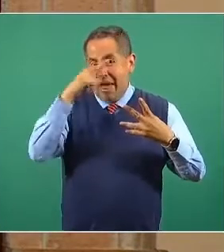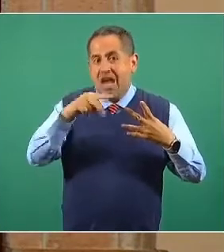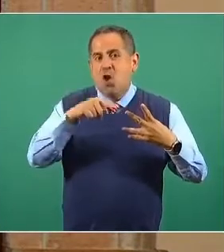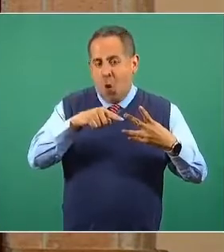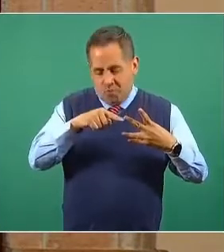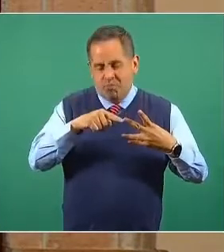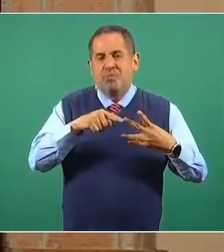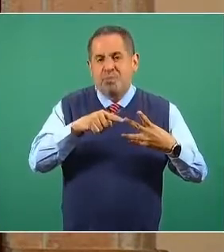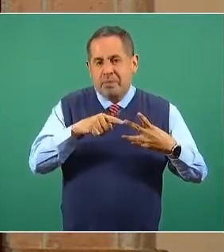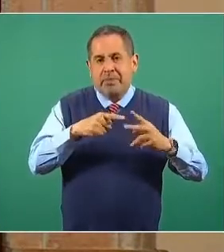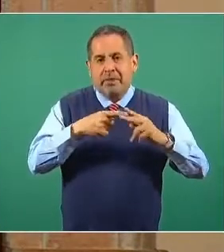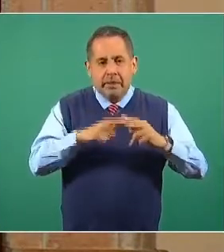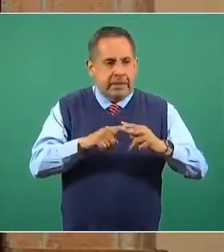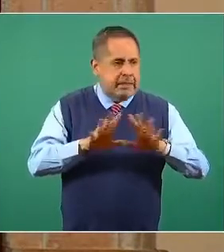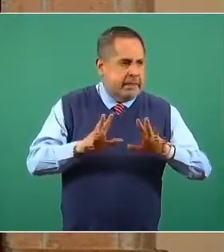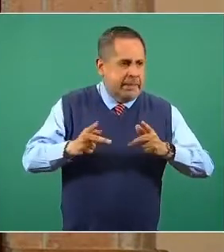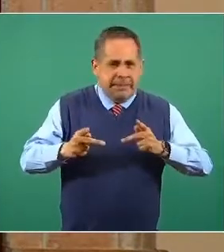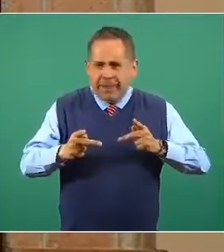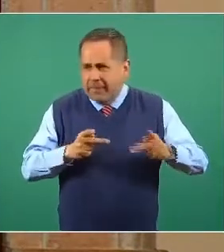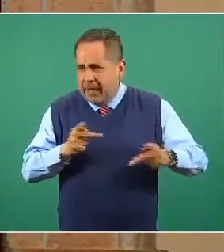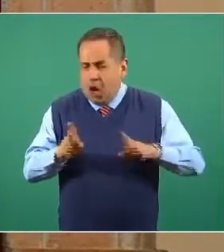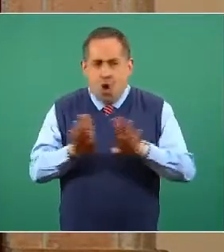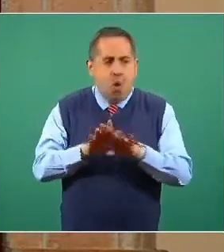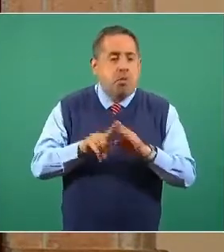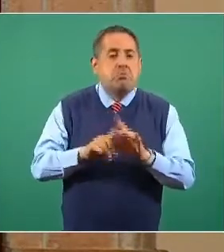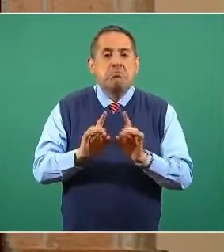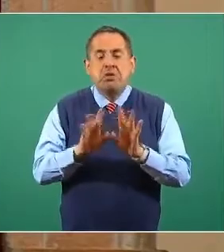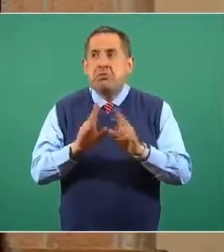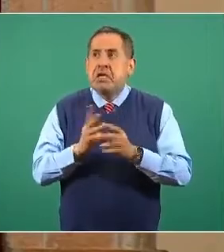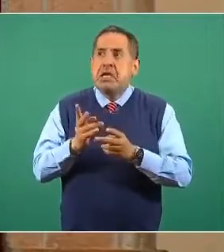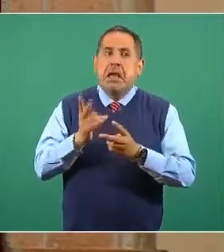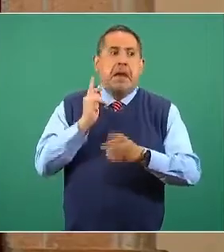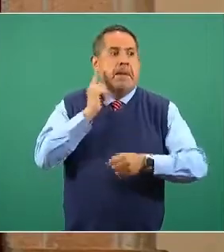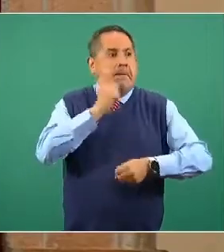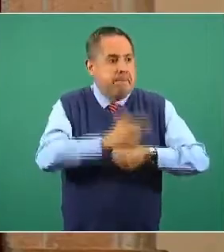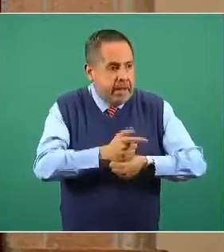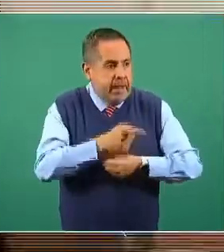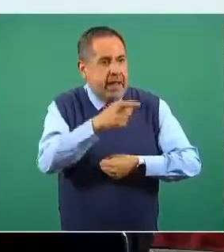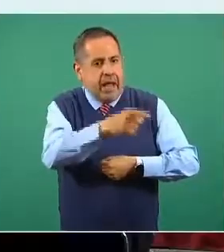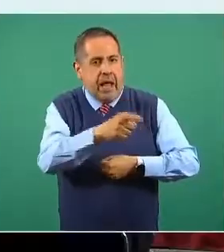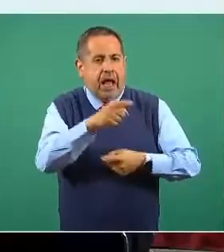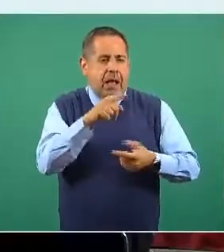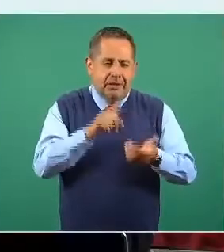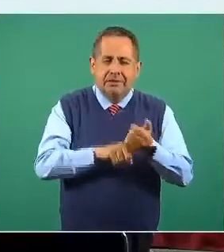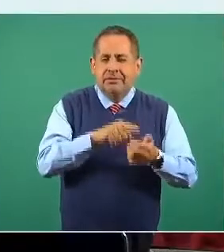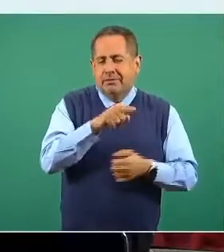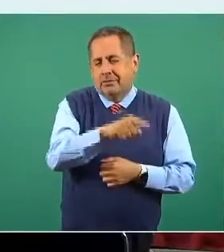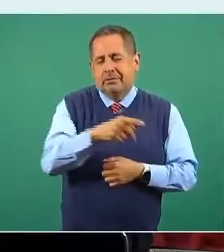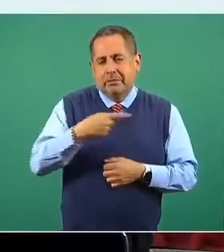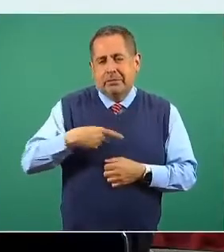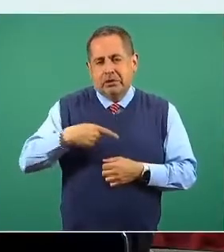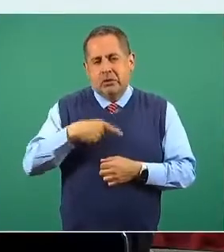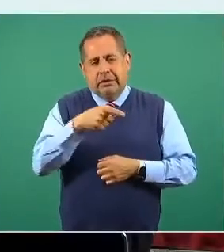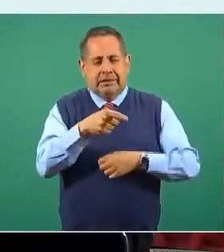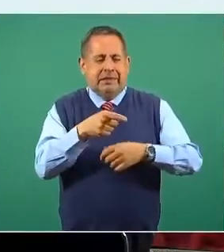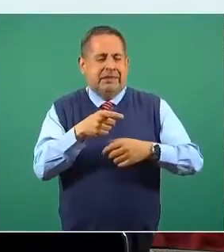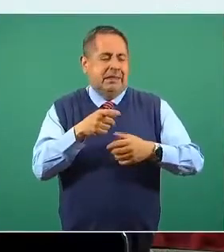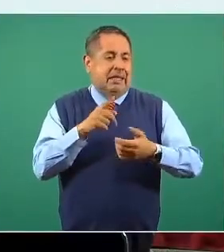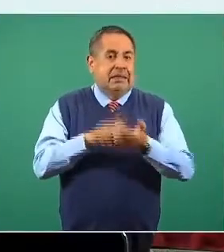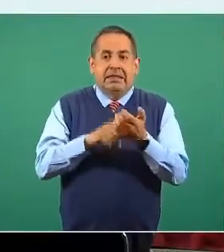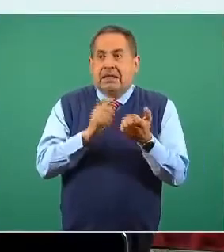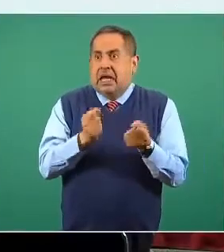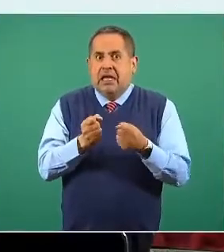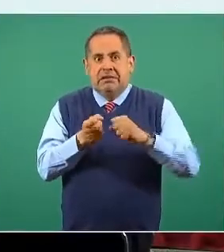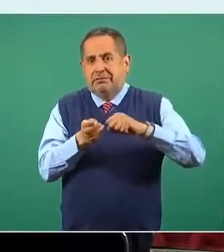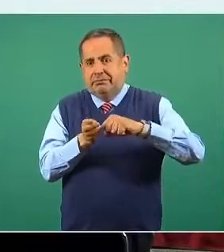iniciado con los trabajos de preparación ante la identificación, primero, como decíamos, de este conglomerado